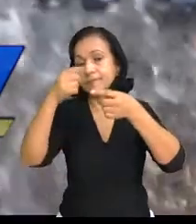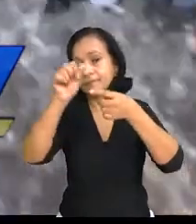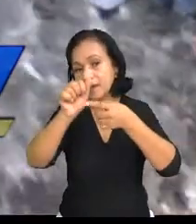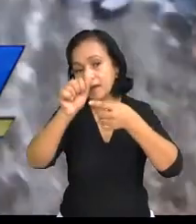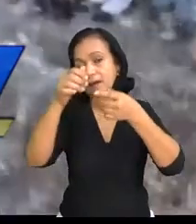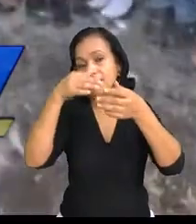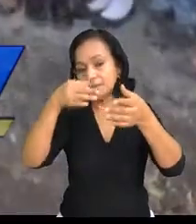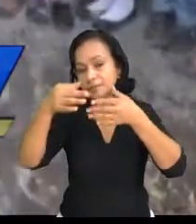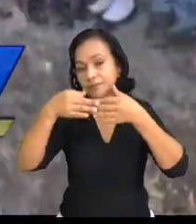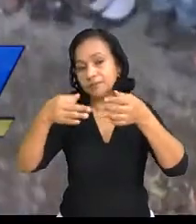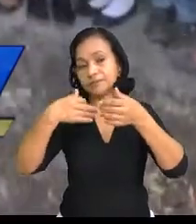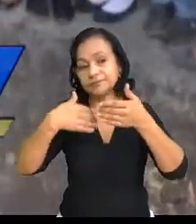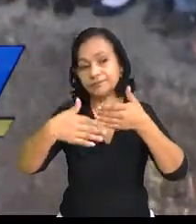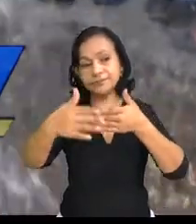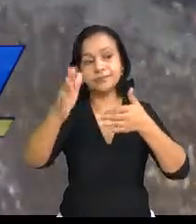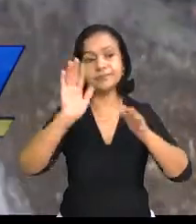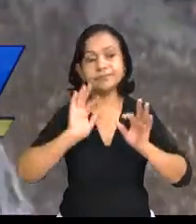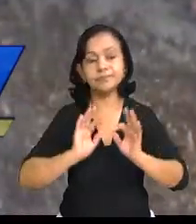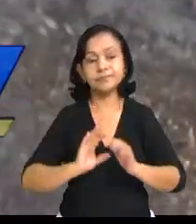largo plazo.